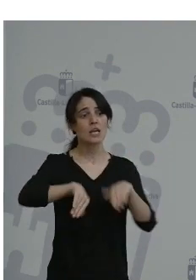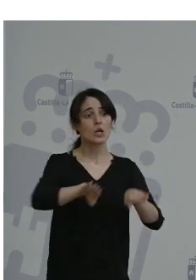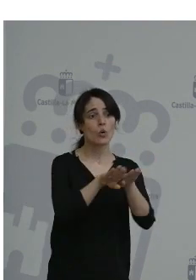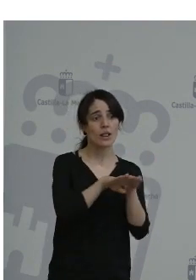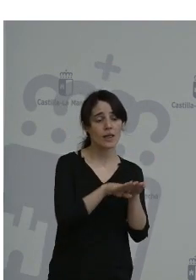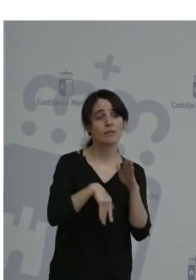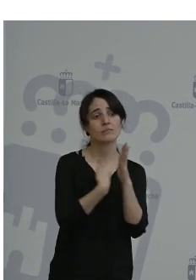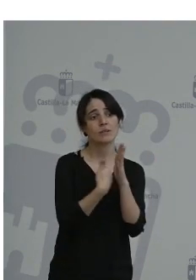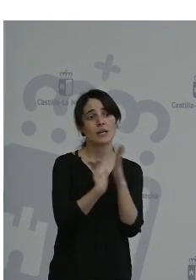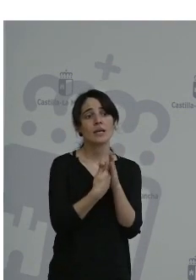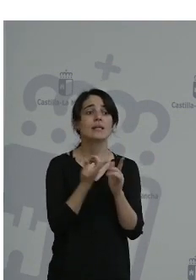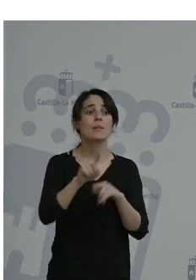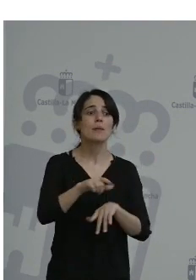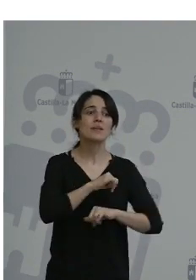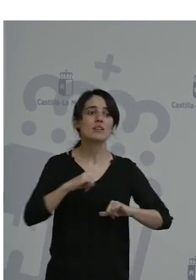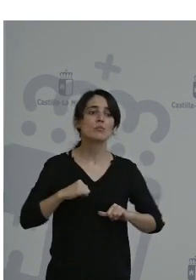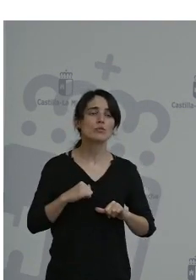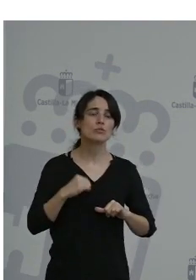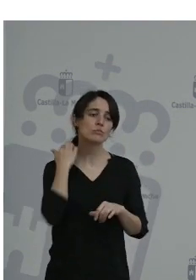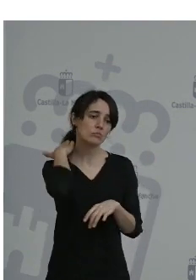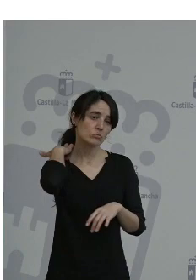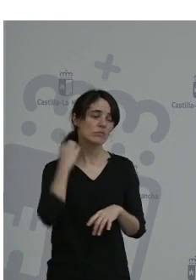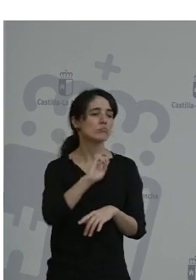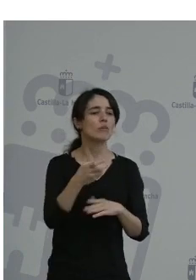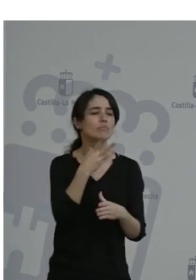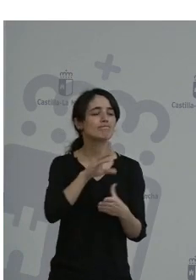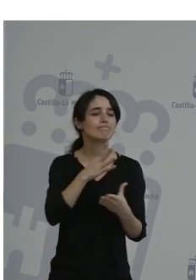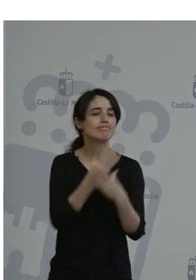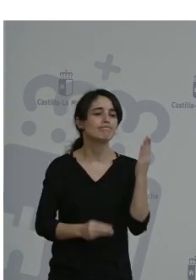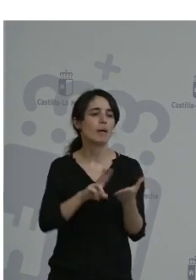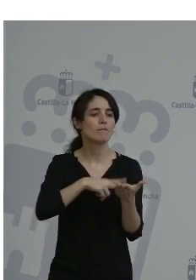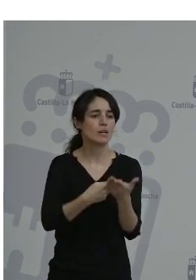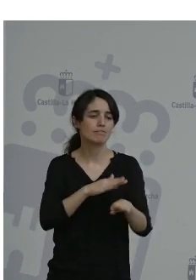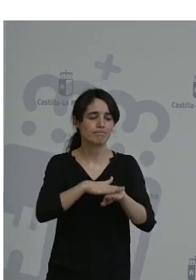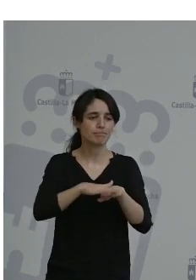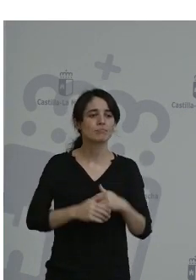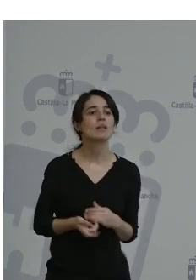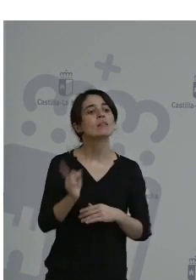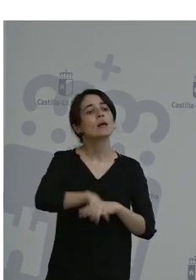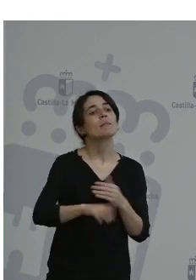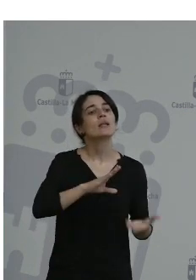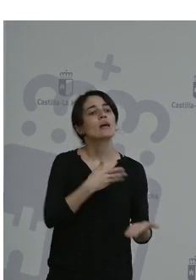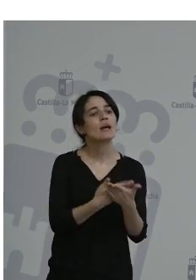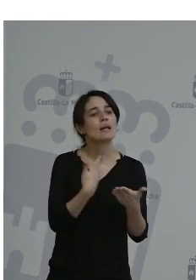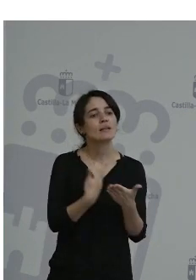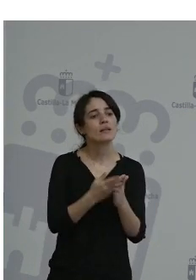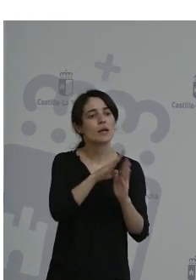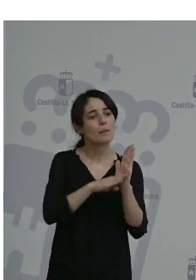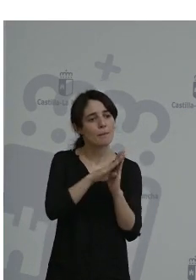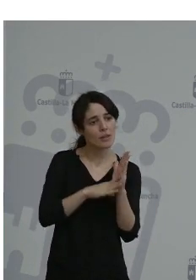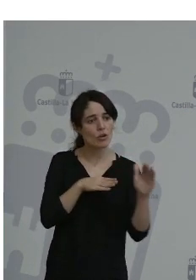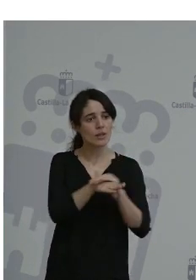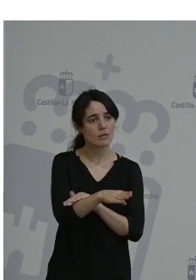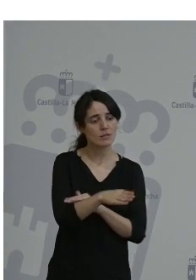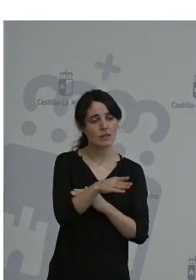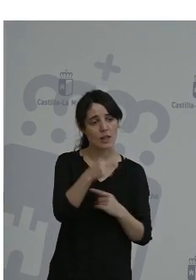también se quiere profundizar en el desarrollo de la adaptación de tiempo medios y accesibilidad cognitiva en las pruebas